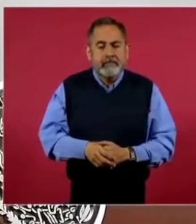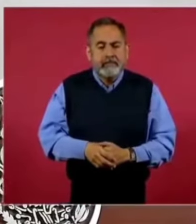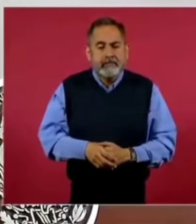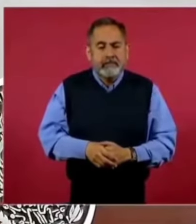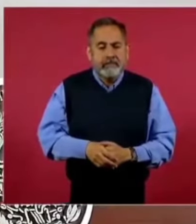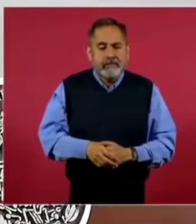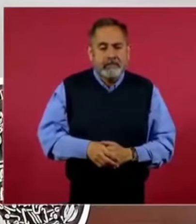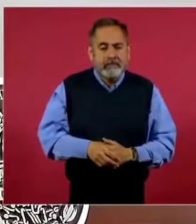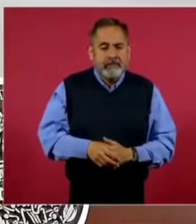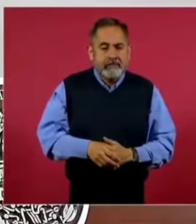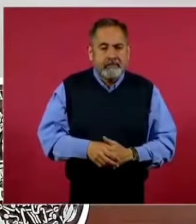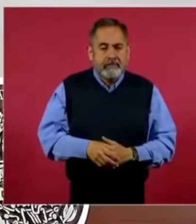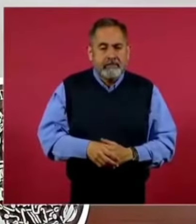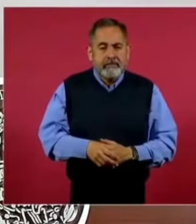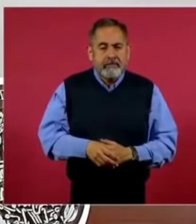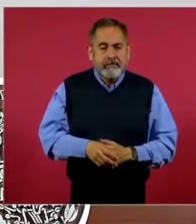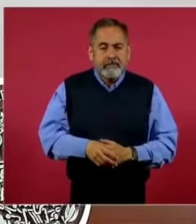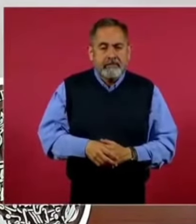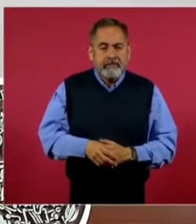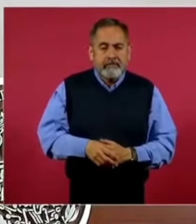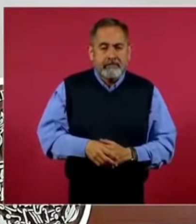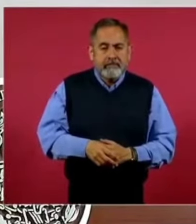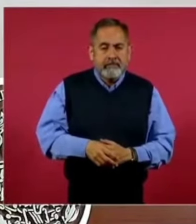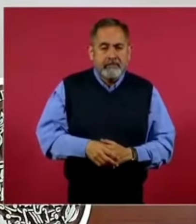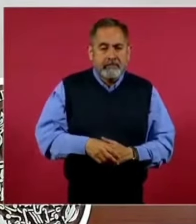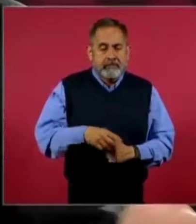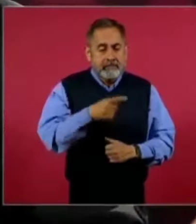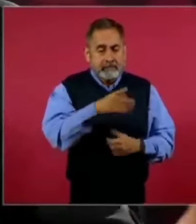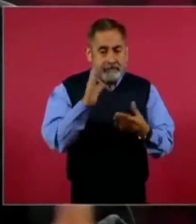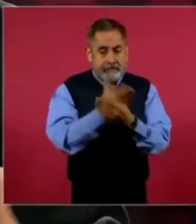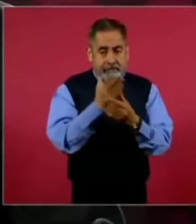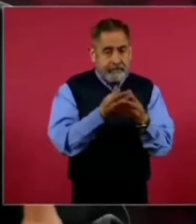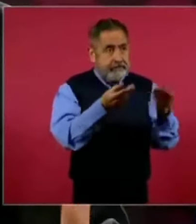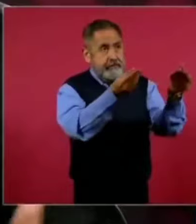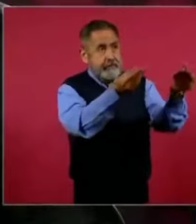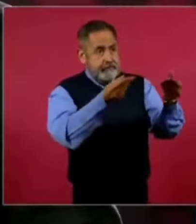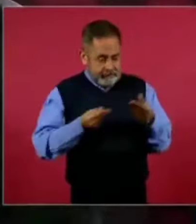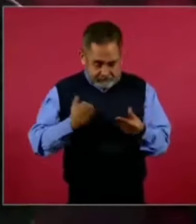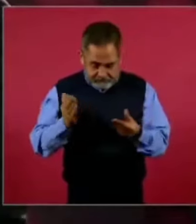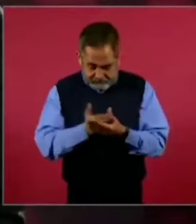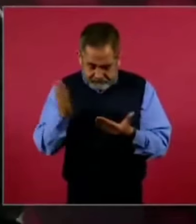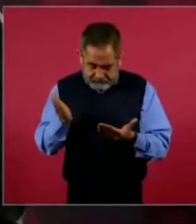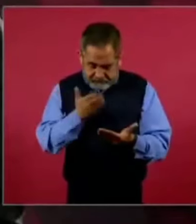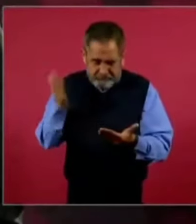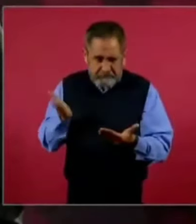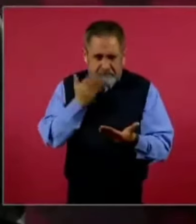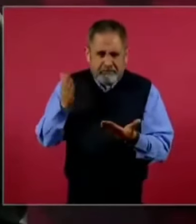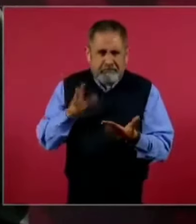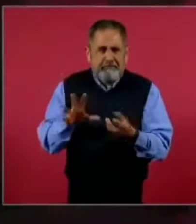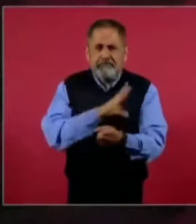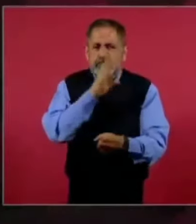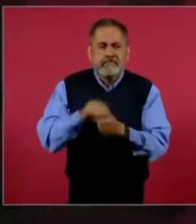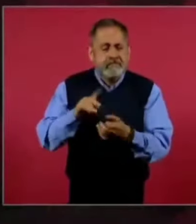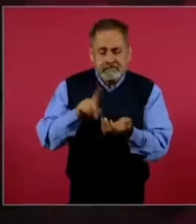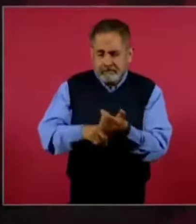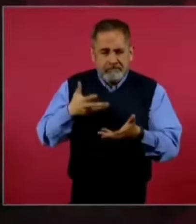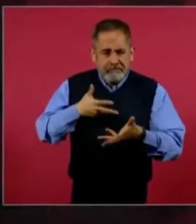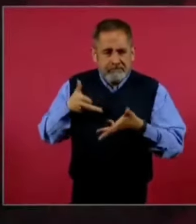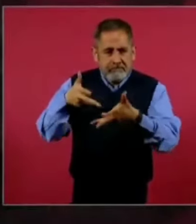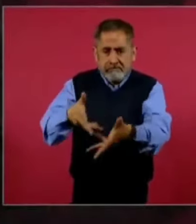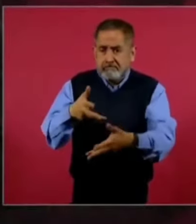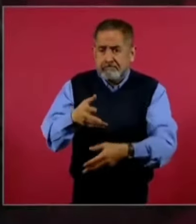nos mandaron el expediente y ahí están en las